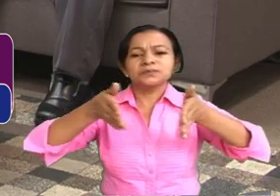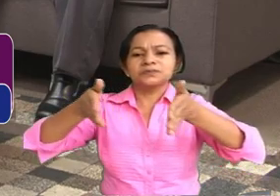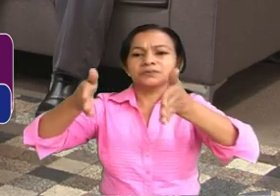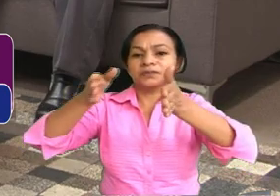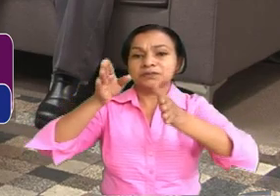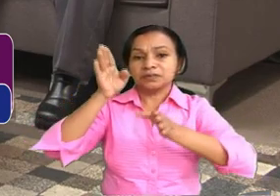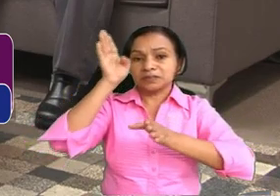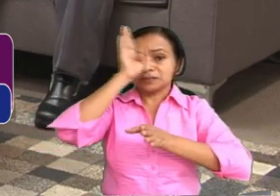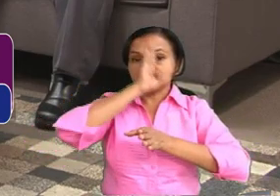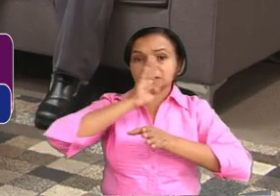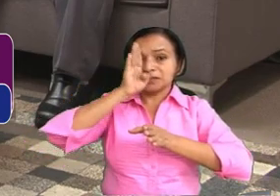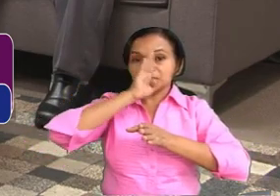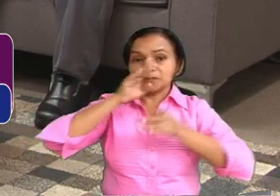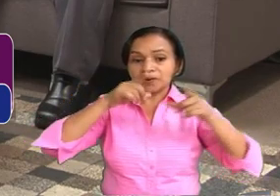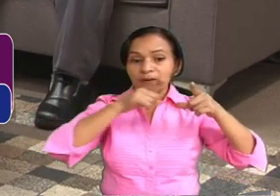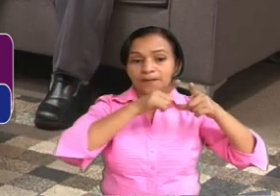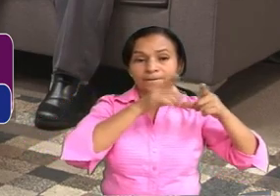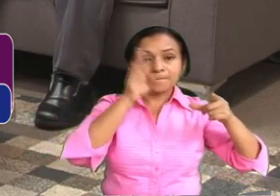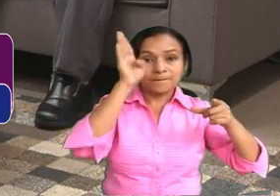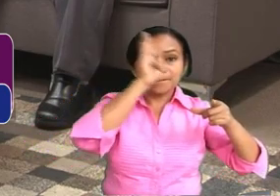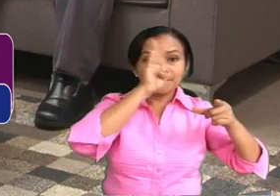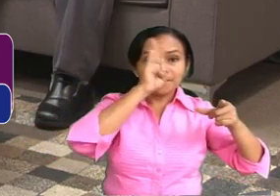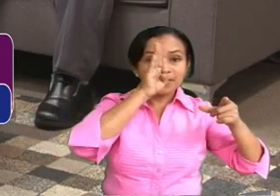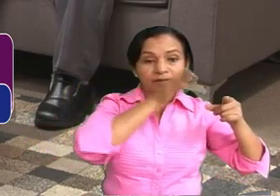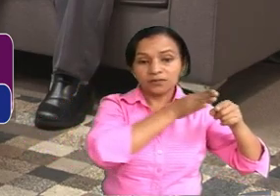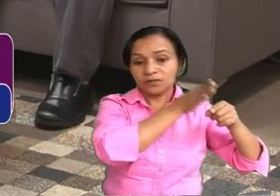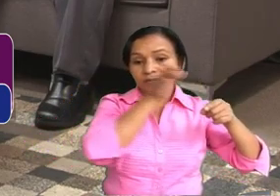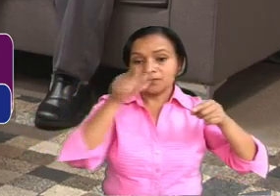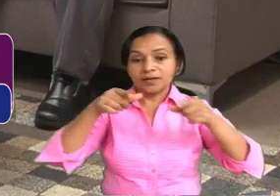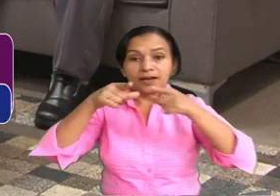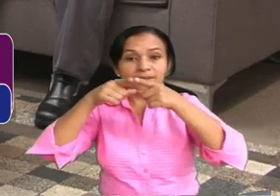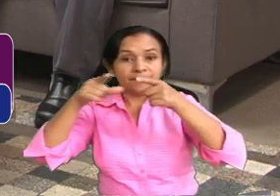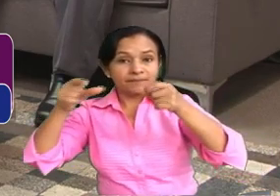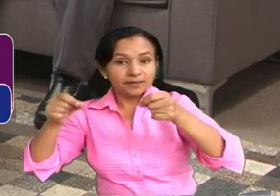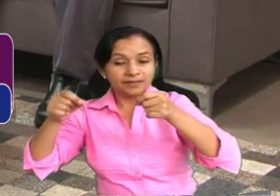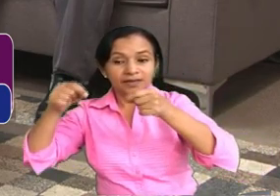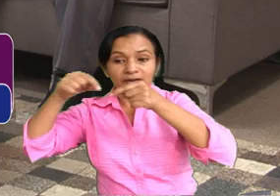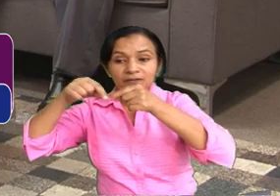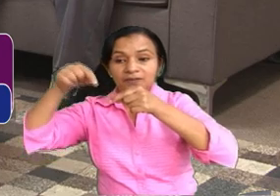de Bluefield a Managua, de Managua a Bluefield y todas las comunidades que hay